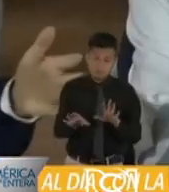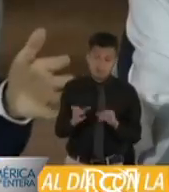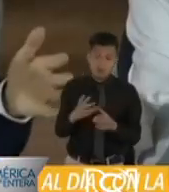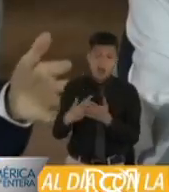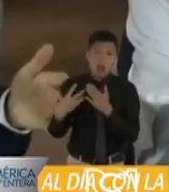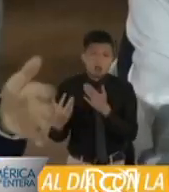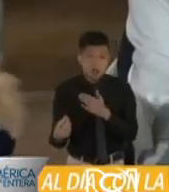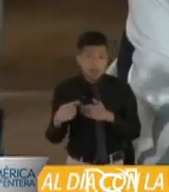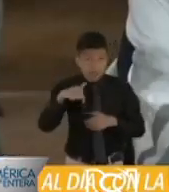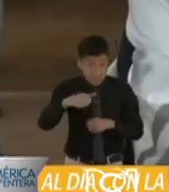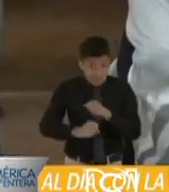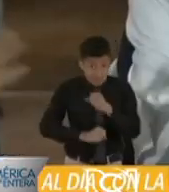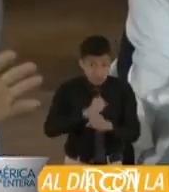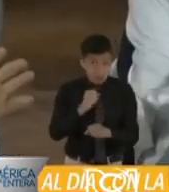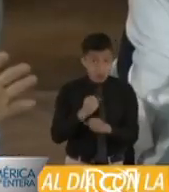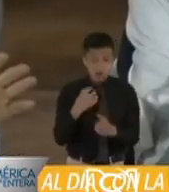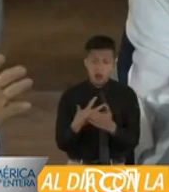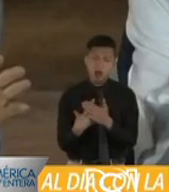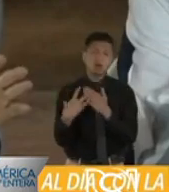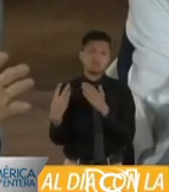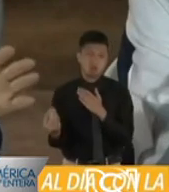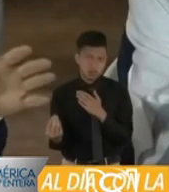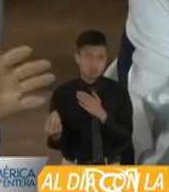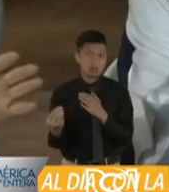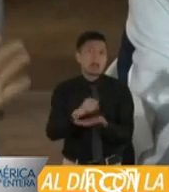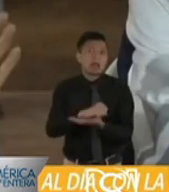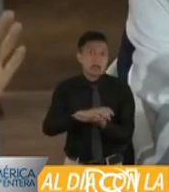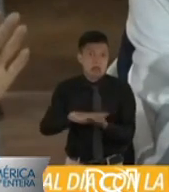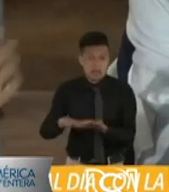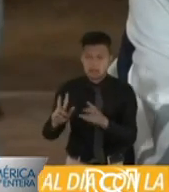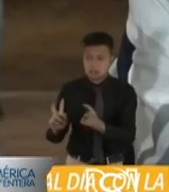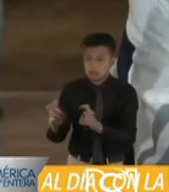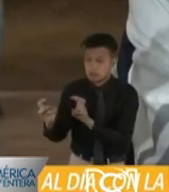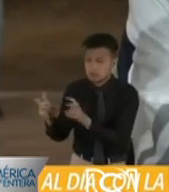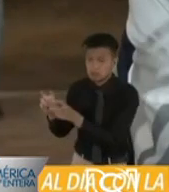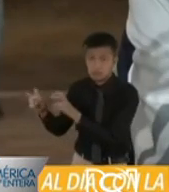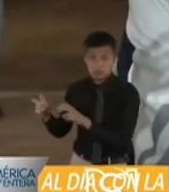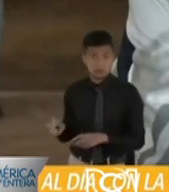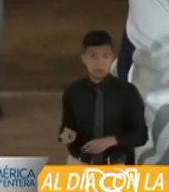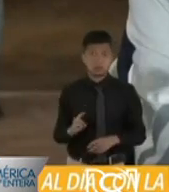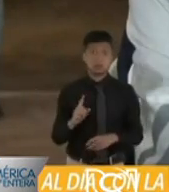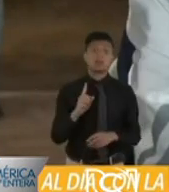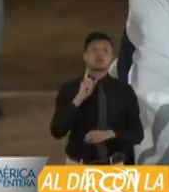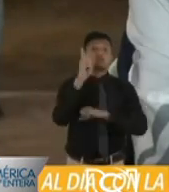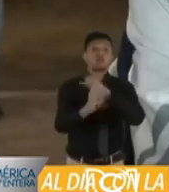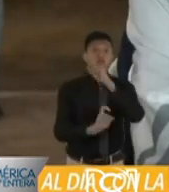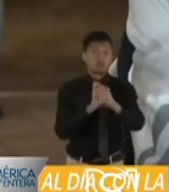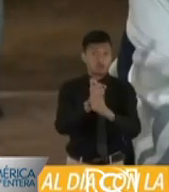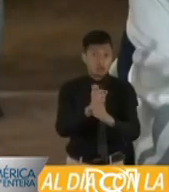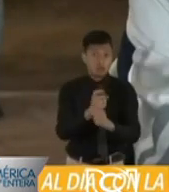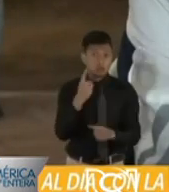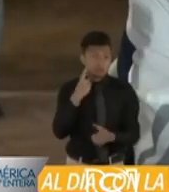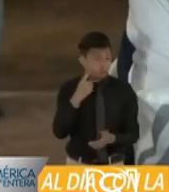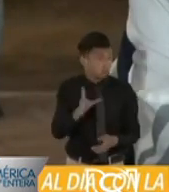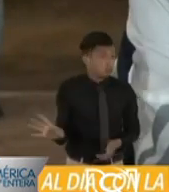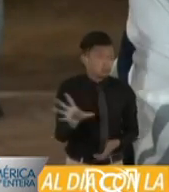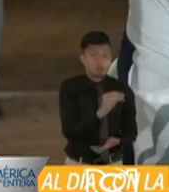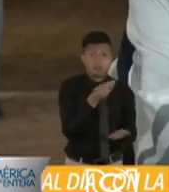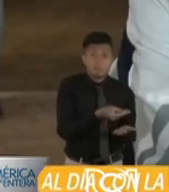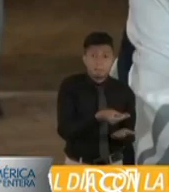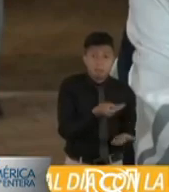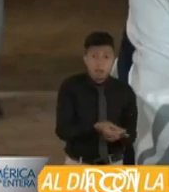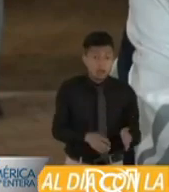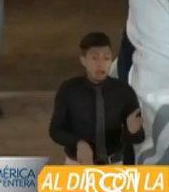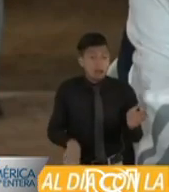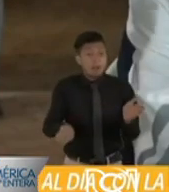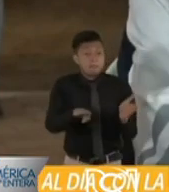año es gratis por eso, pero a finales del año entrante es pagando para todo el mundo. El que parquea, paga. El que quiera vender en la